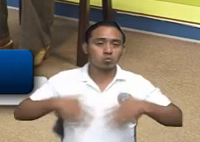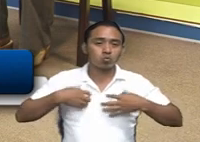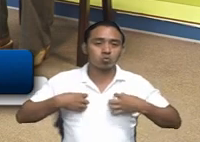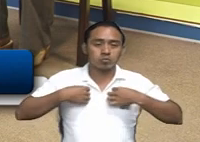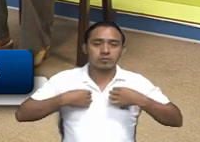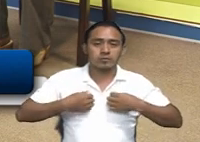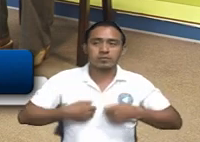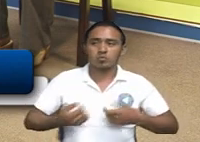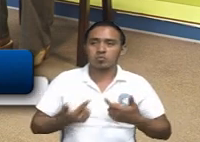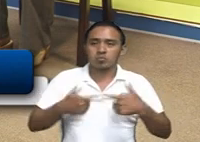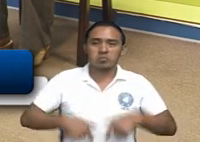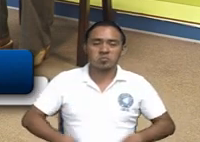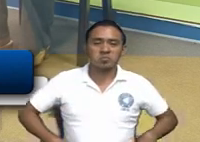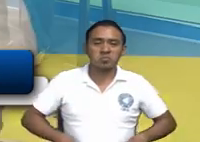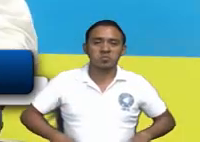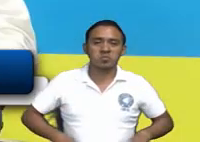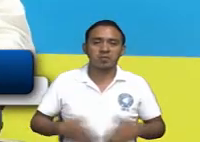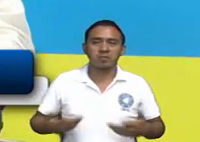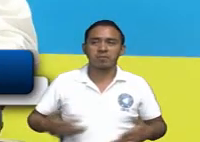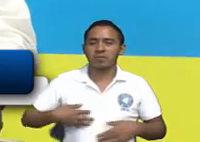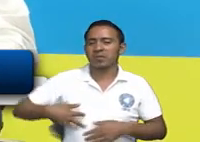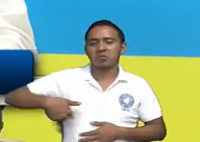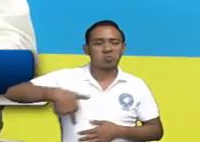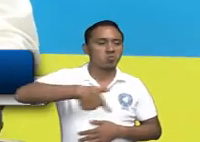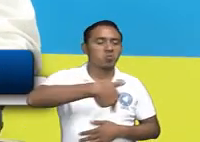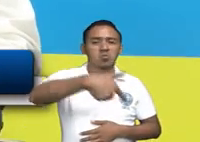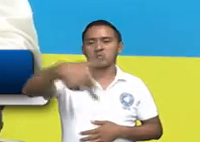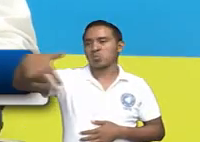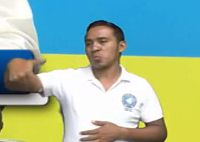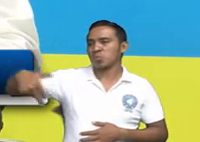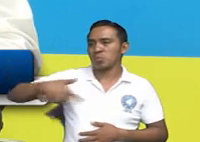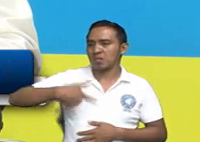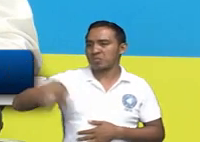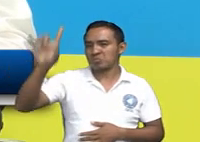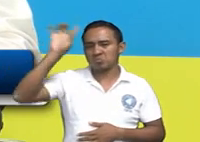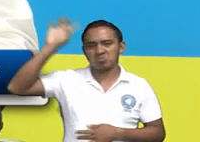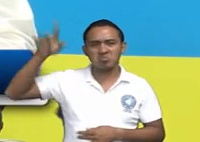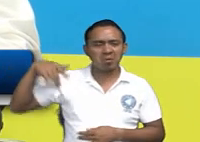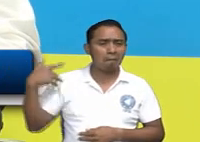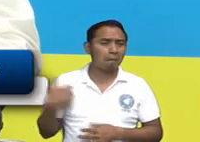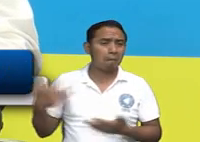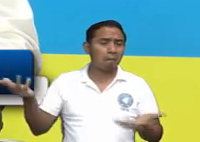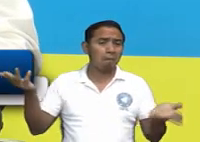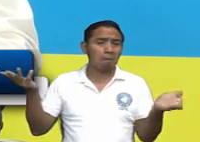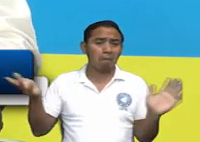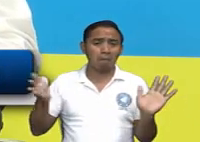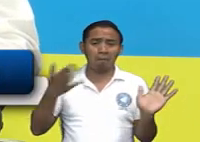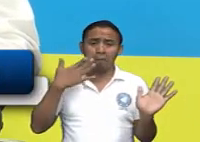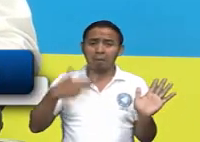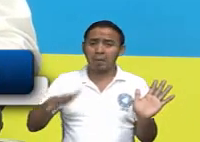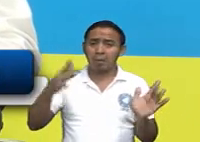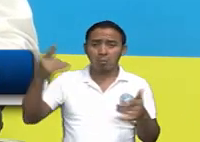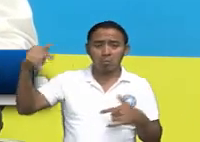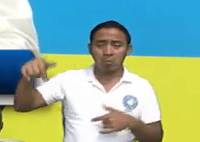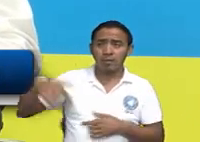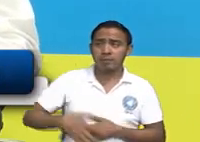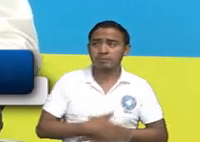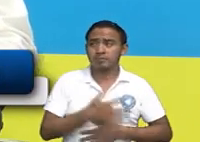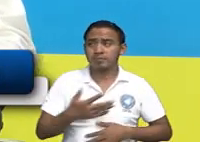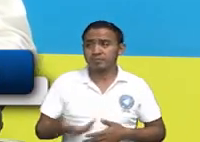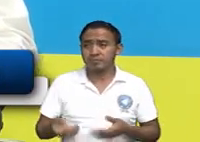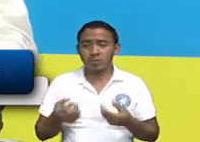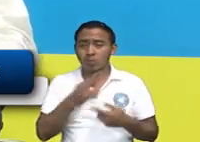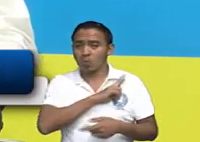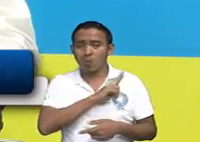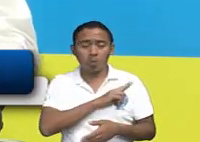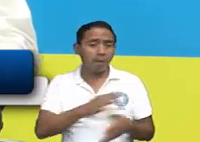No andar vestido. Con su calzoncito, con su calzoncillo, sí, ahí en la casa jugando. Él no tiene esa noción de que... De la